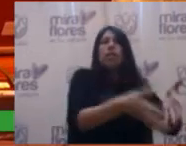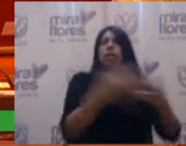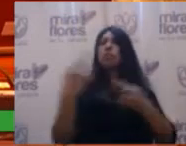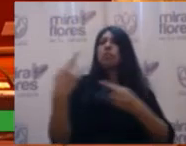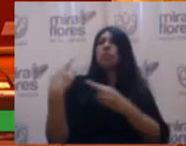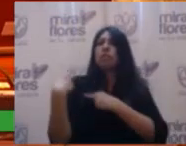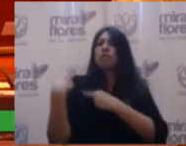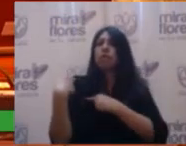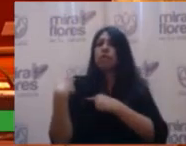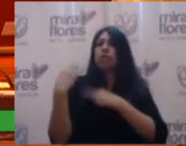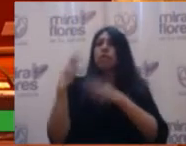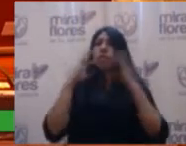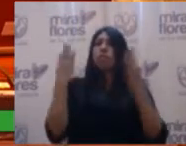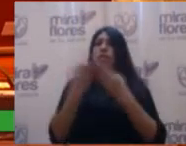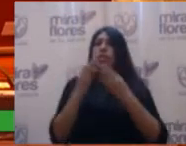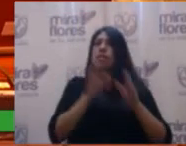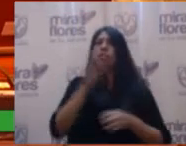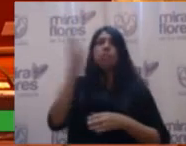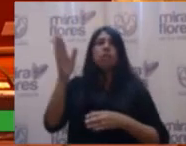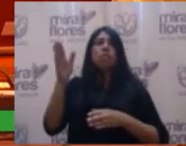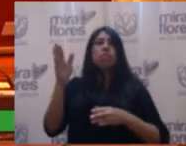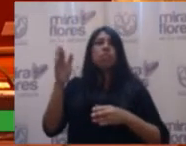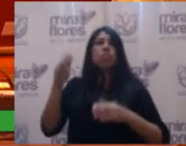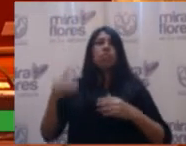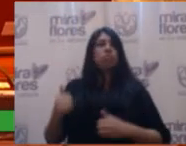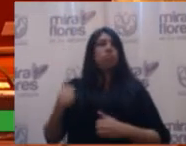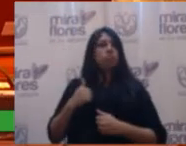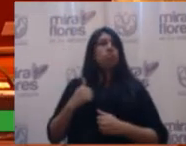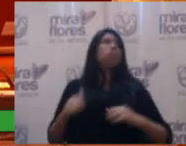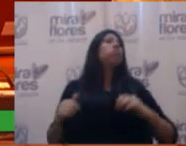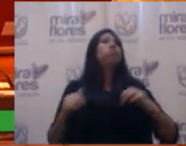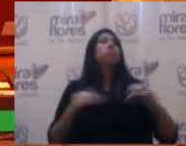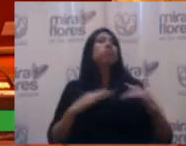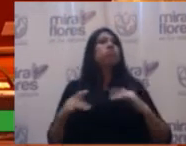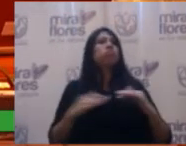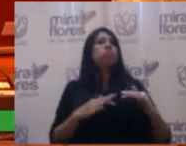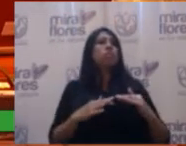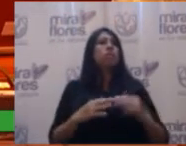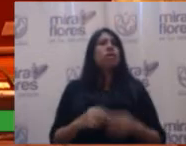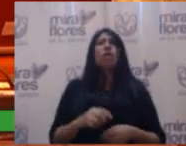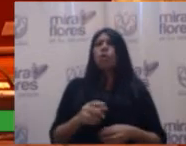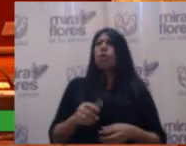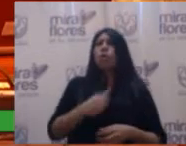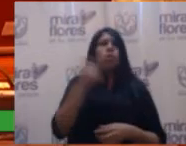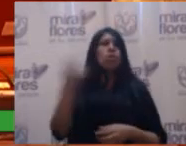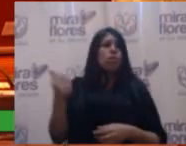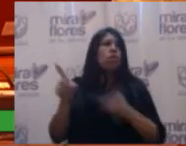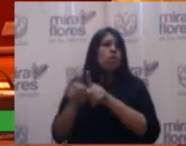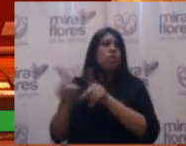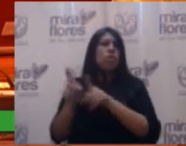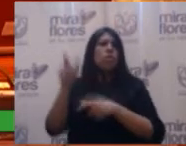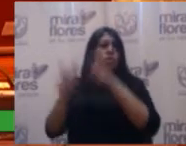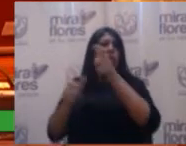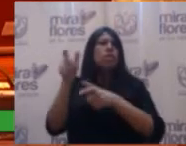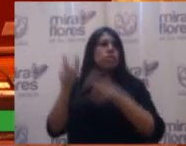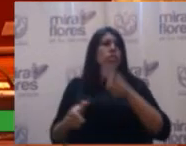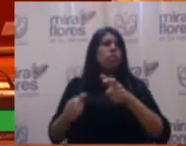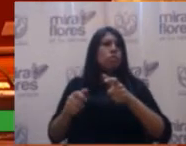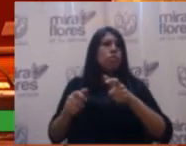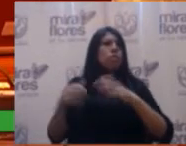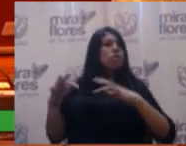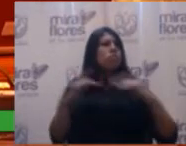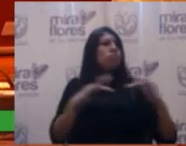responsabilidades familiares y va a luchar. Como lucharon muchos civiles en esa época, en ese momento, durante la